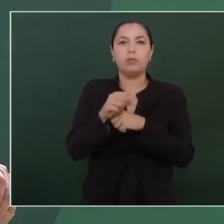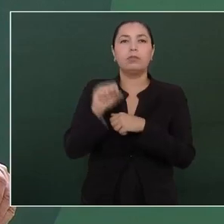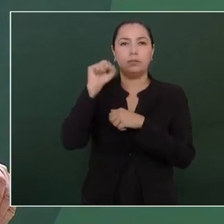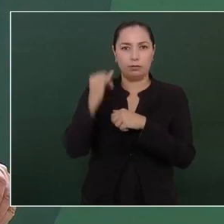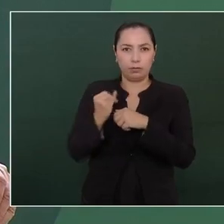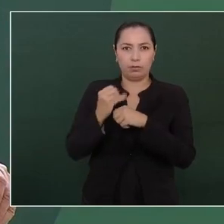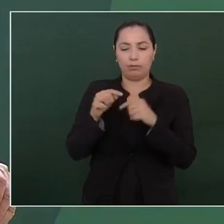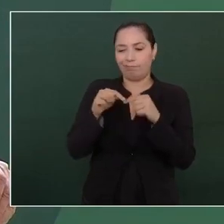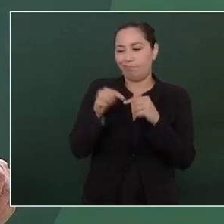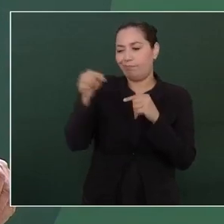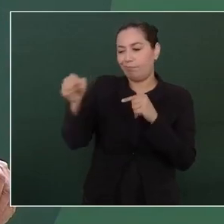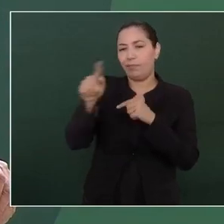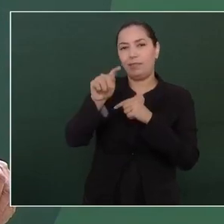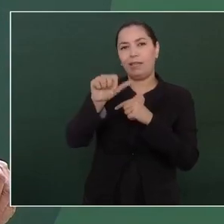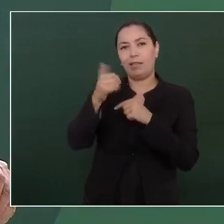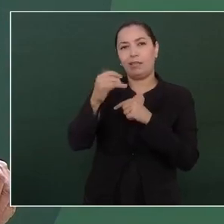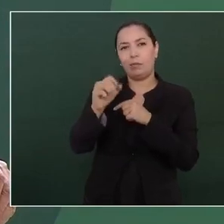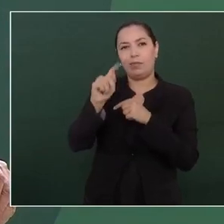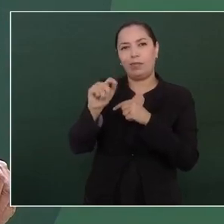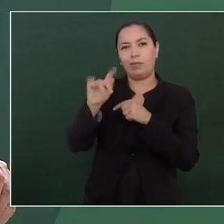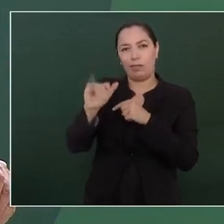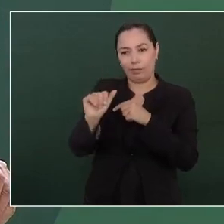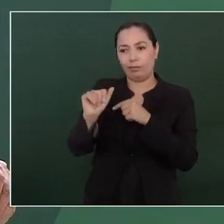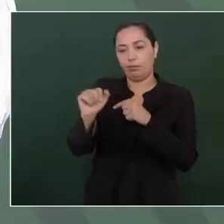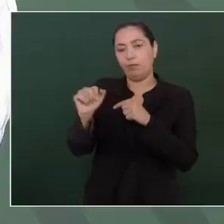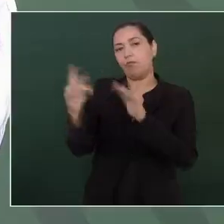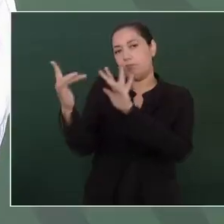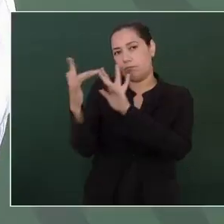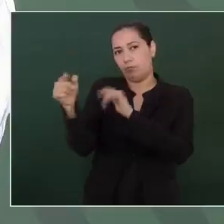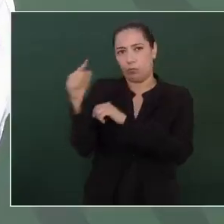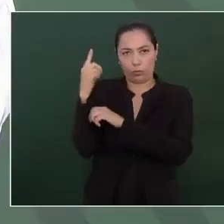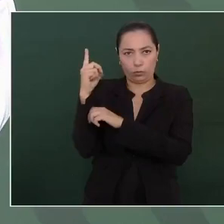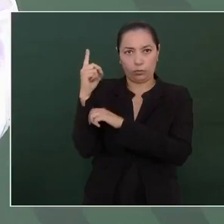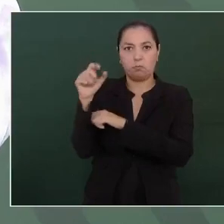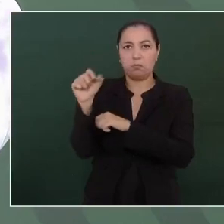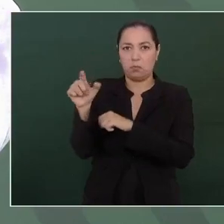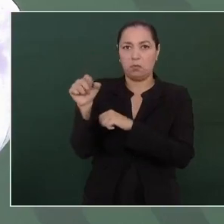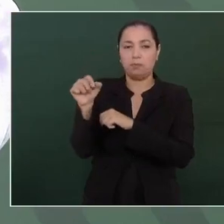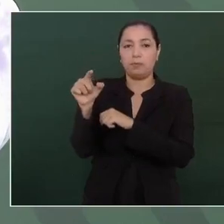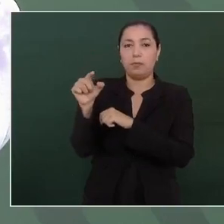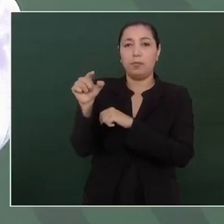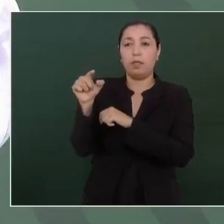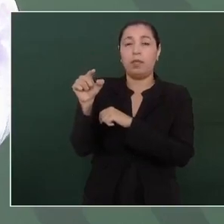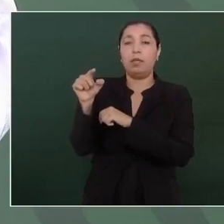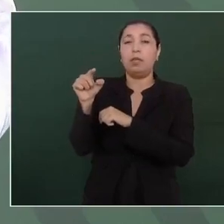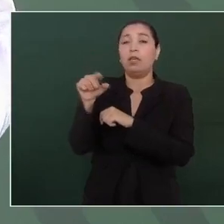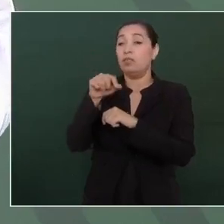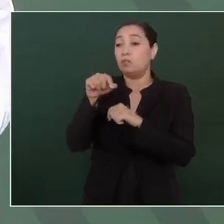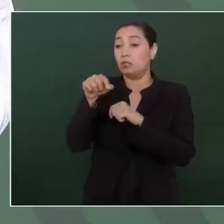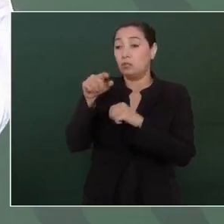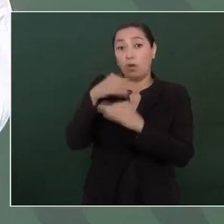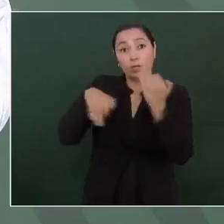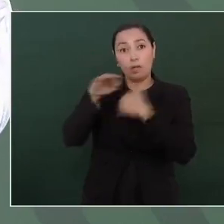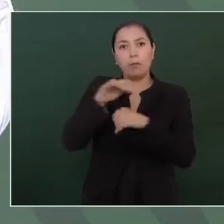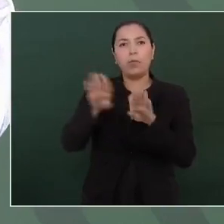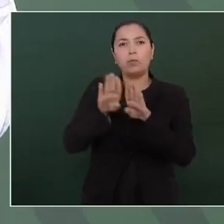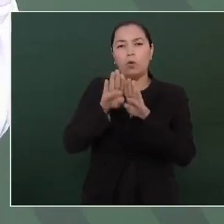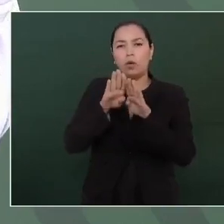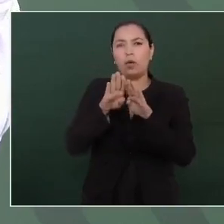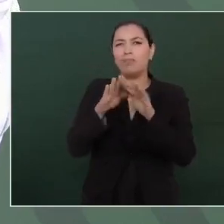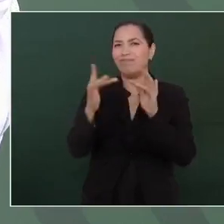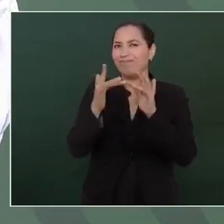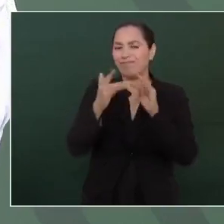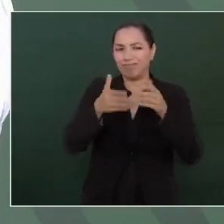a Tayotita, en Durango. Sí. O sea, estamos comunicando toda la sierra.